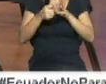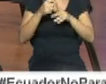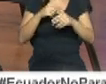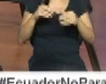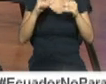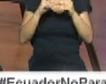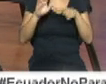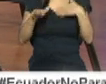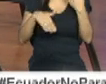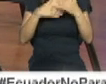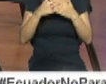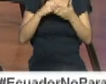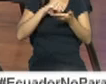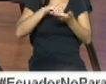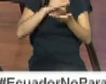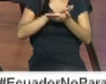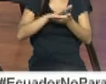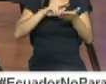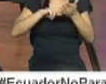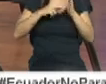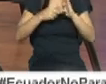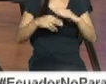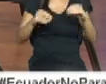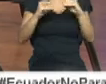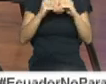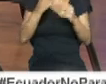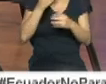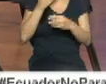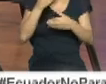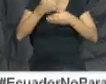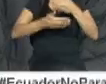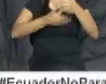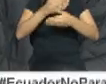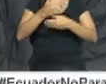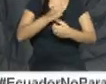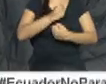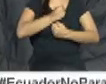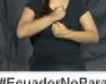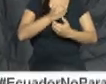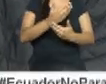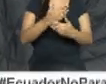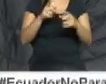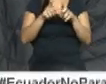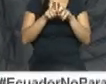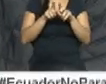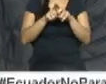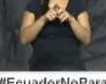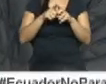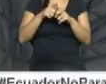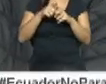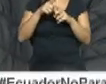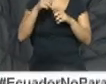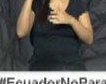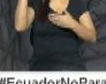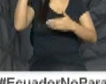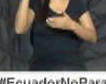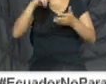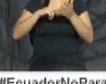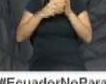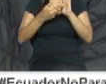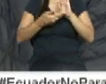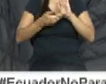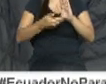vista histórico, más allá de los apasionamientos que tengamos, un modelo que positivo, ¿no? Y en ese